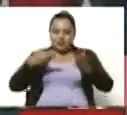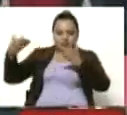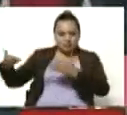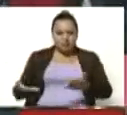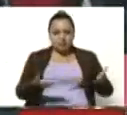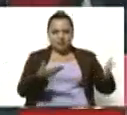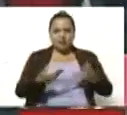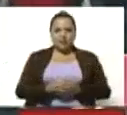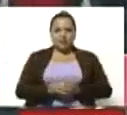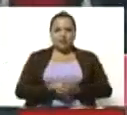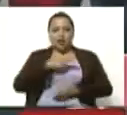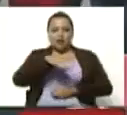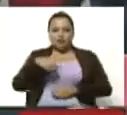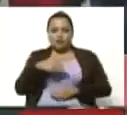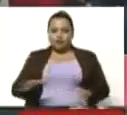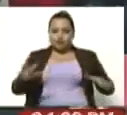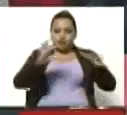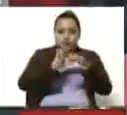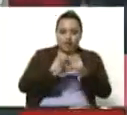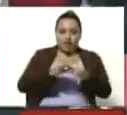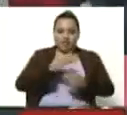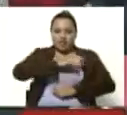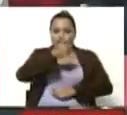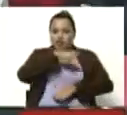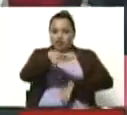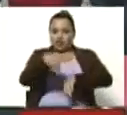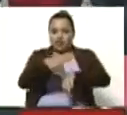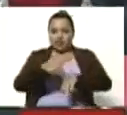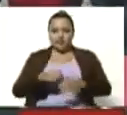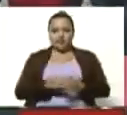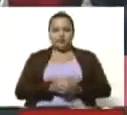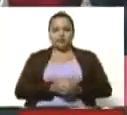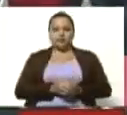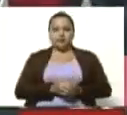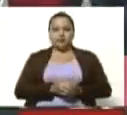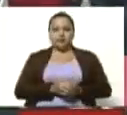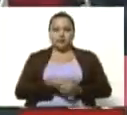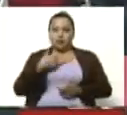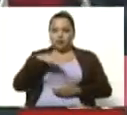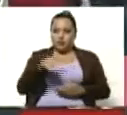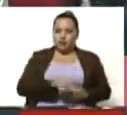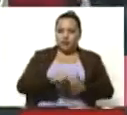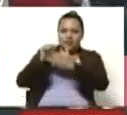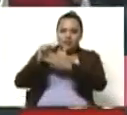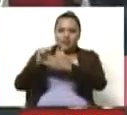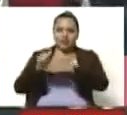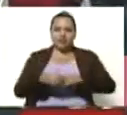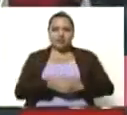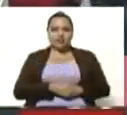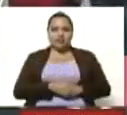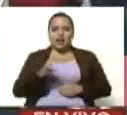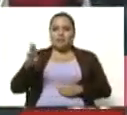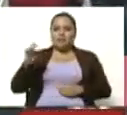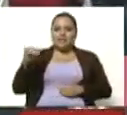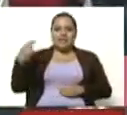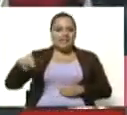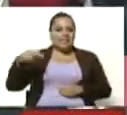a nuestro enlace ante la dirección nacional nuestro líder Germán Eduardo